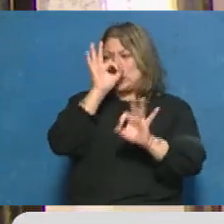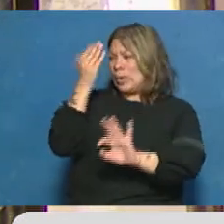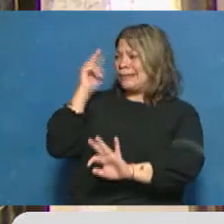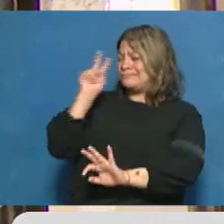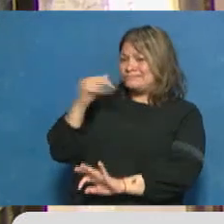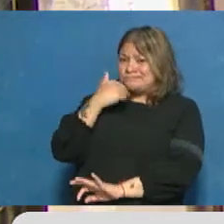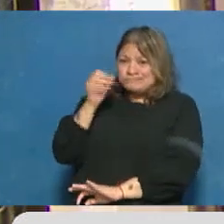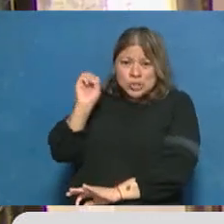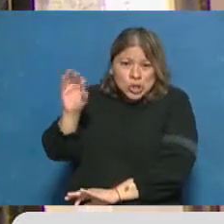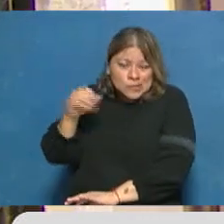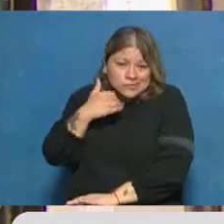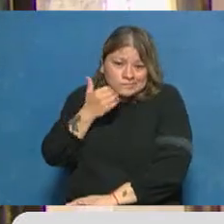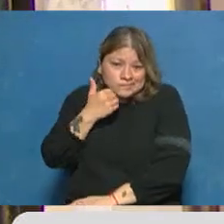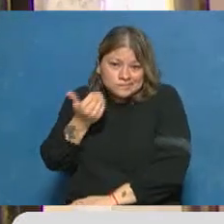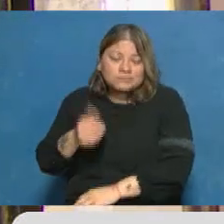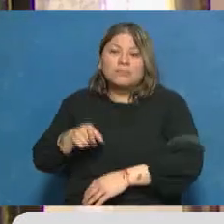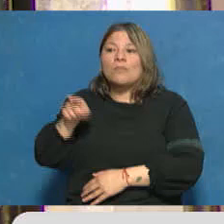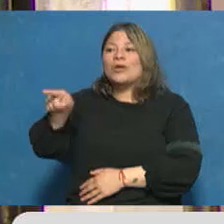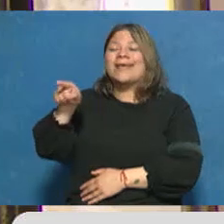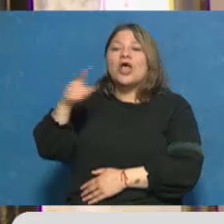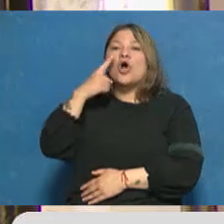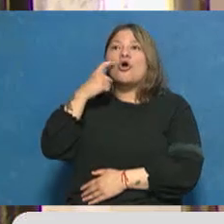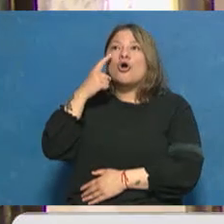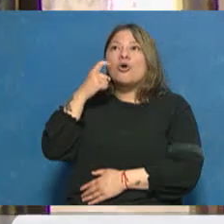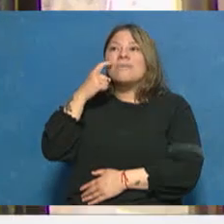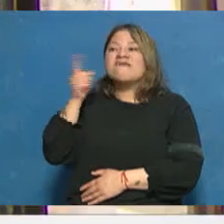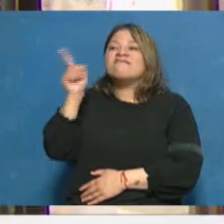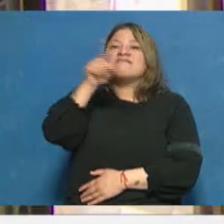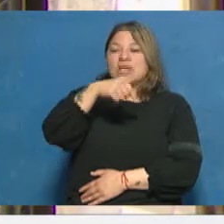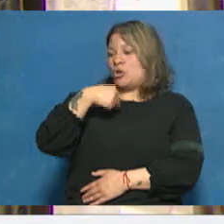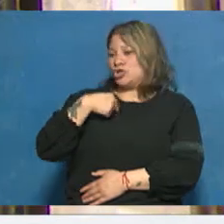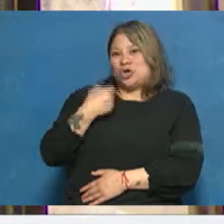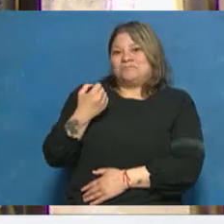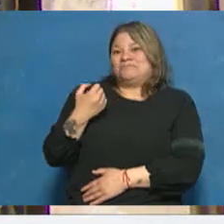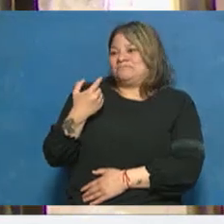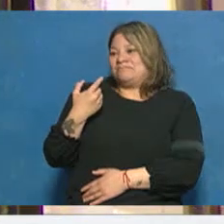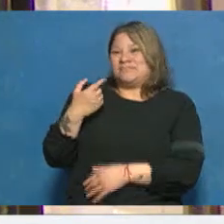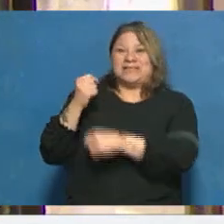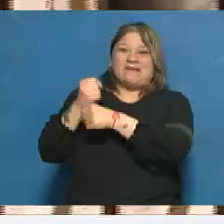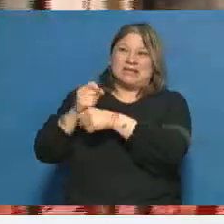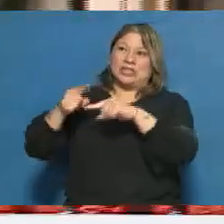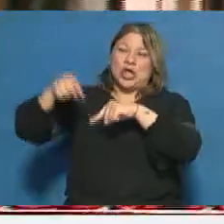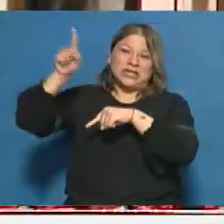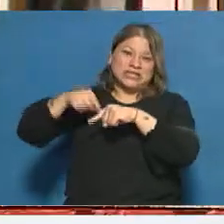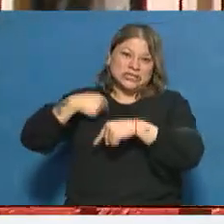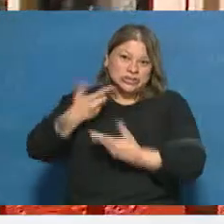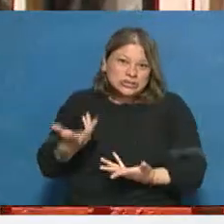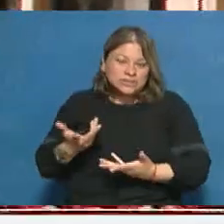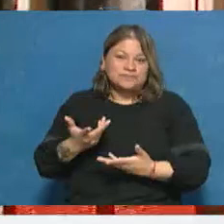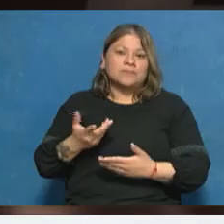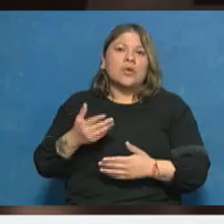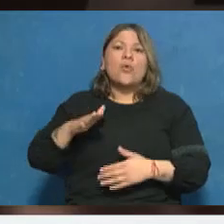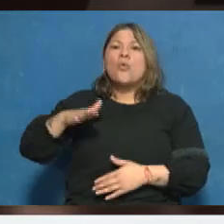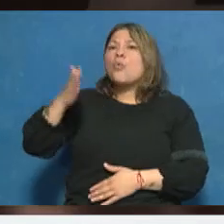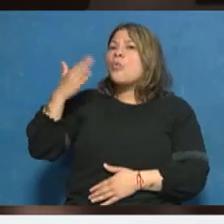sé ni cómo se llamaba ni siquiera porque él venía en el tiempo que yo no estaba trabajando, porque yo laburo todo el día. El hecho sucedió la mañana